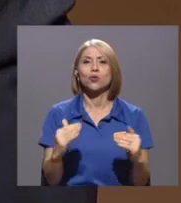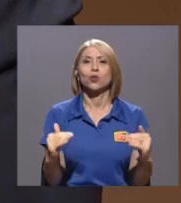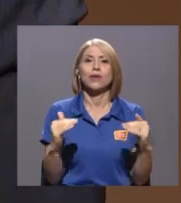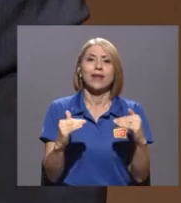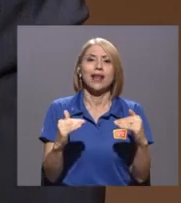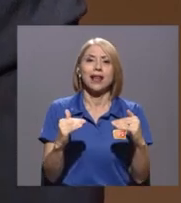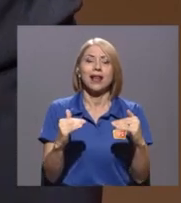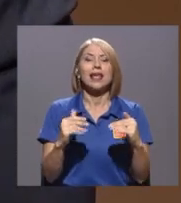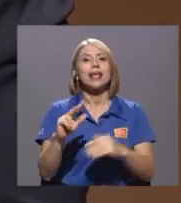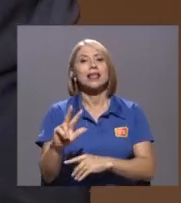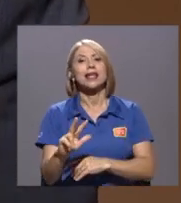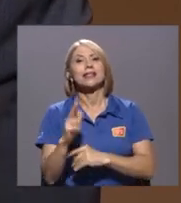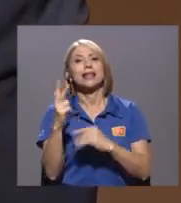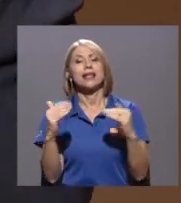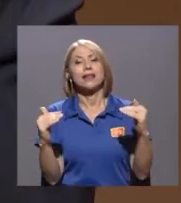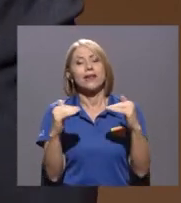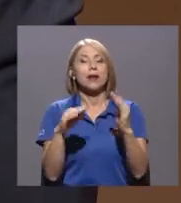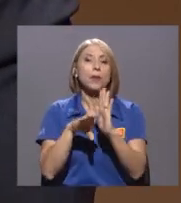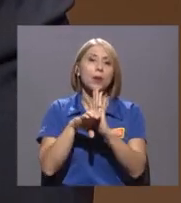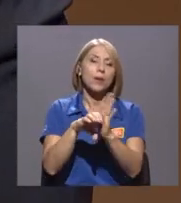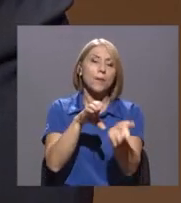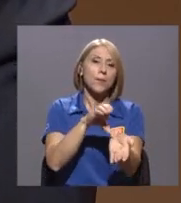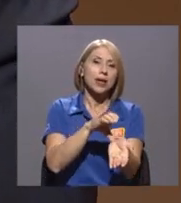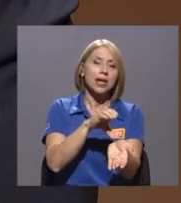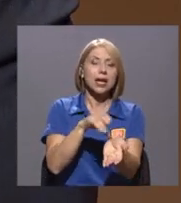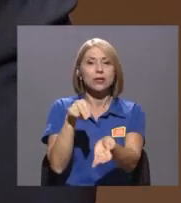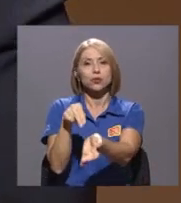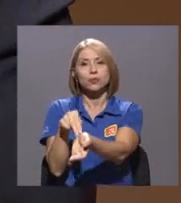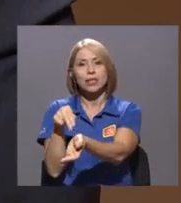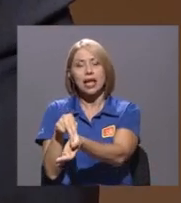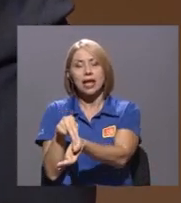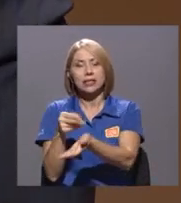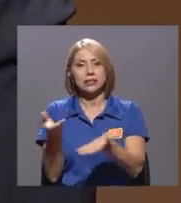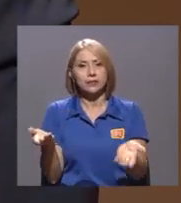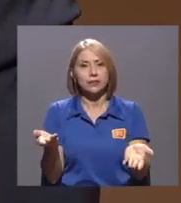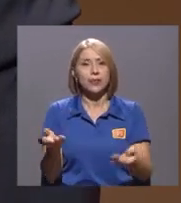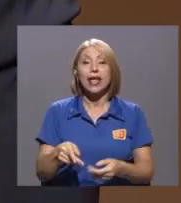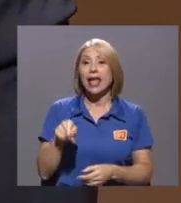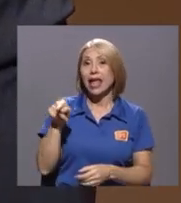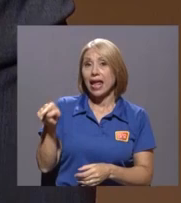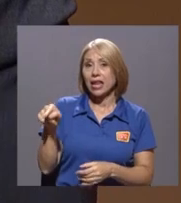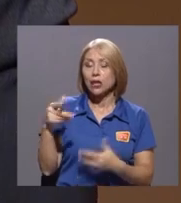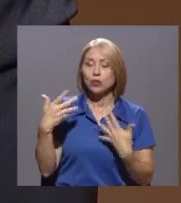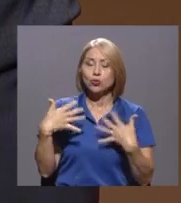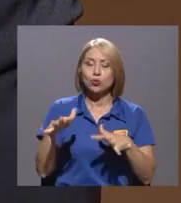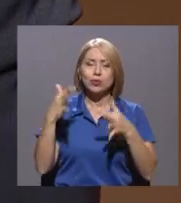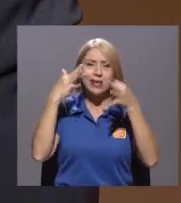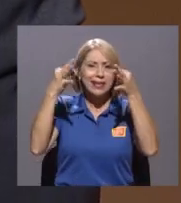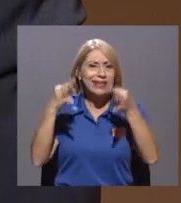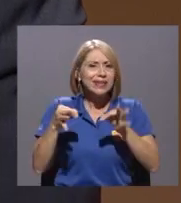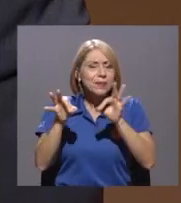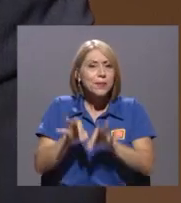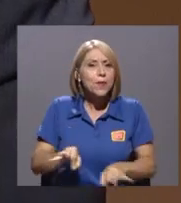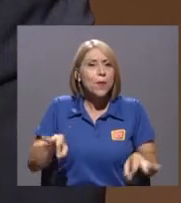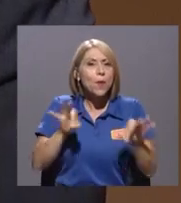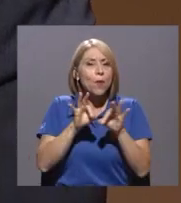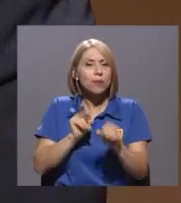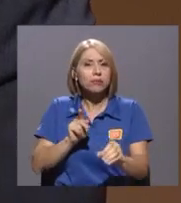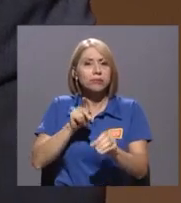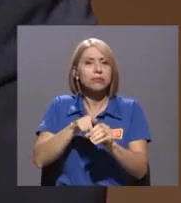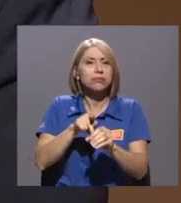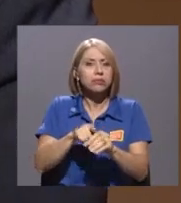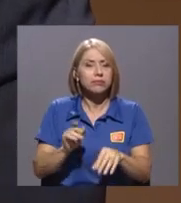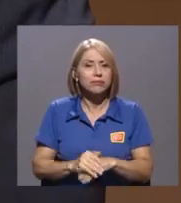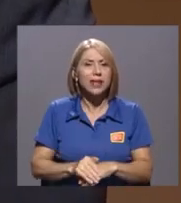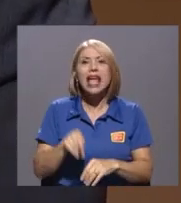nivel clínicas y hospitales tuvo una participación decisiva porque eso se completó alrededor